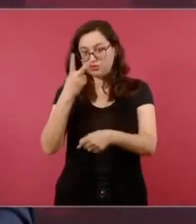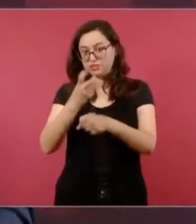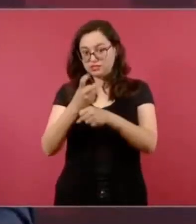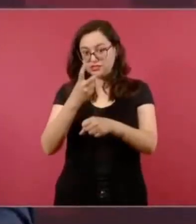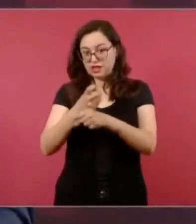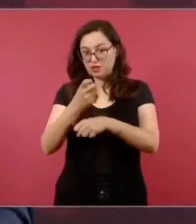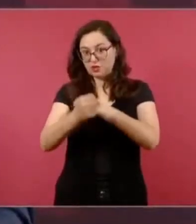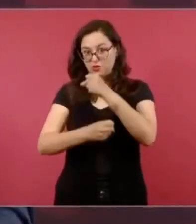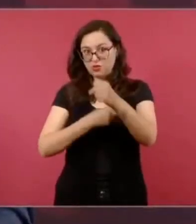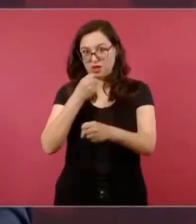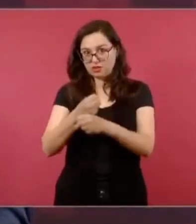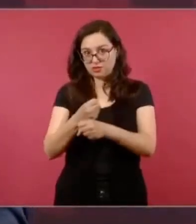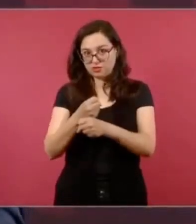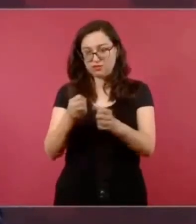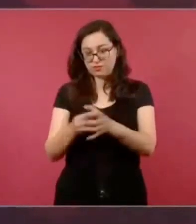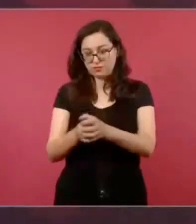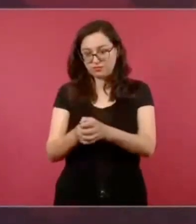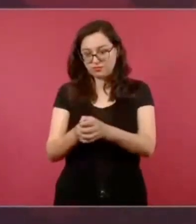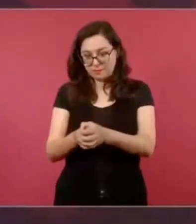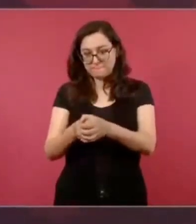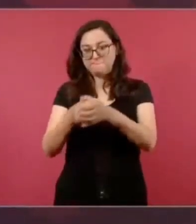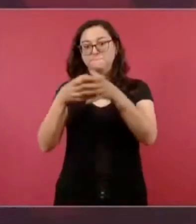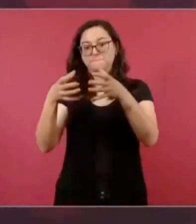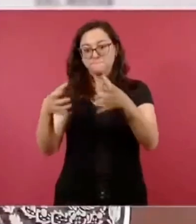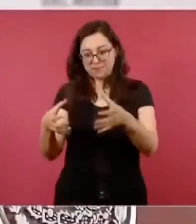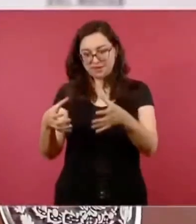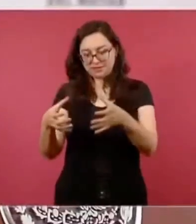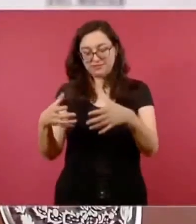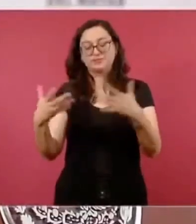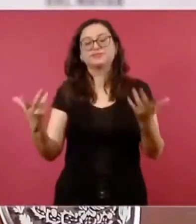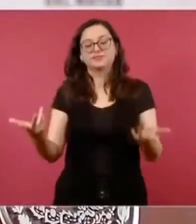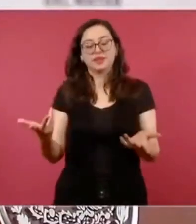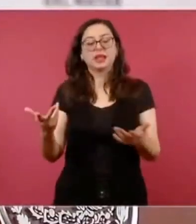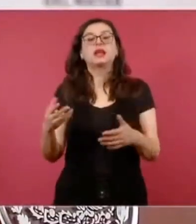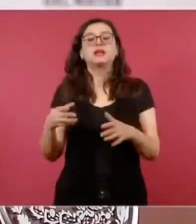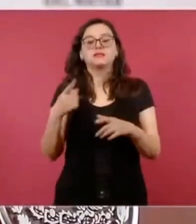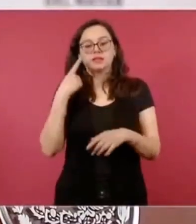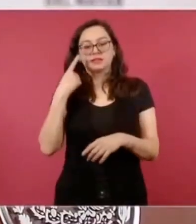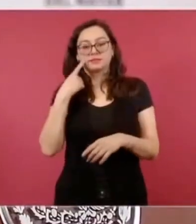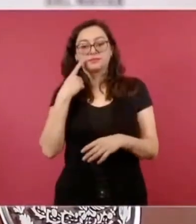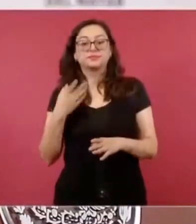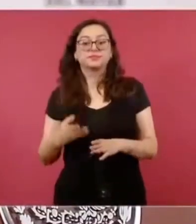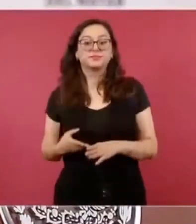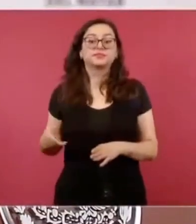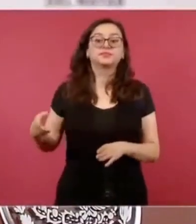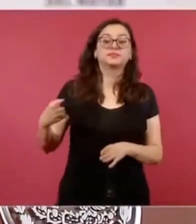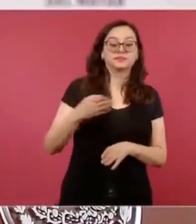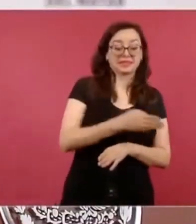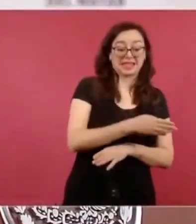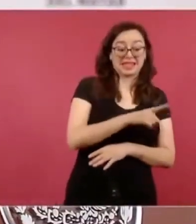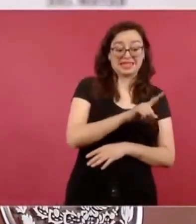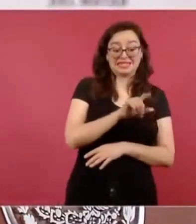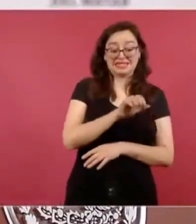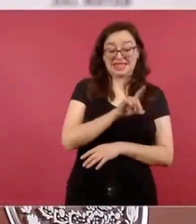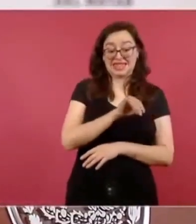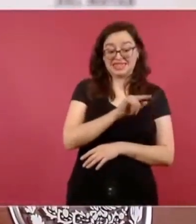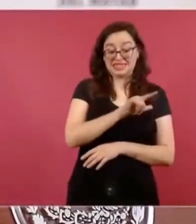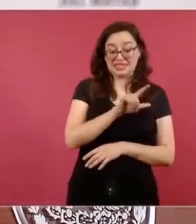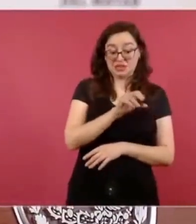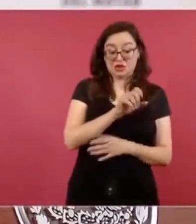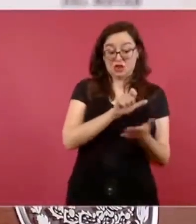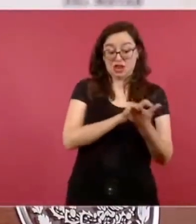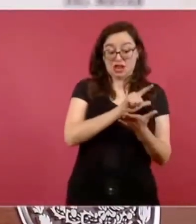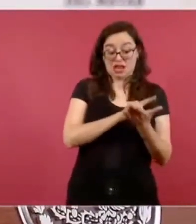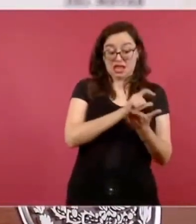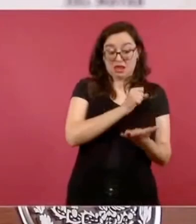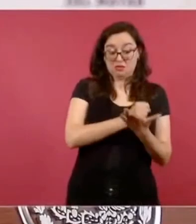con Zedillo, en el 97 empieza a correr. Entonces, el problema va a ser hacia adelante,